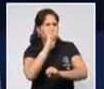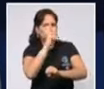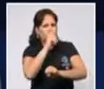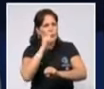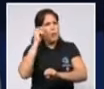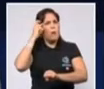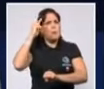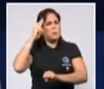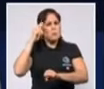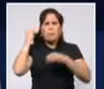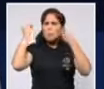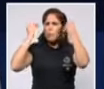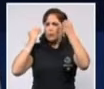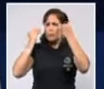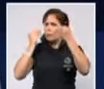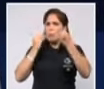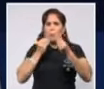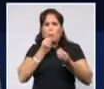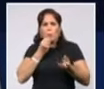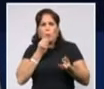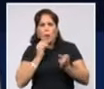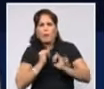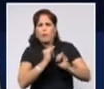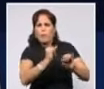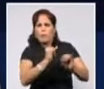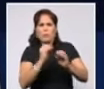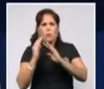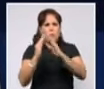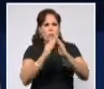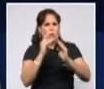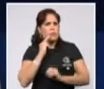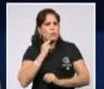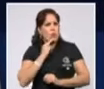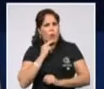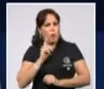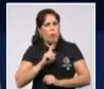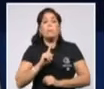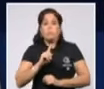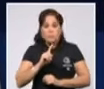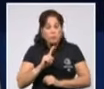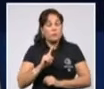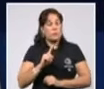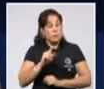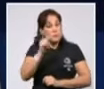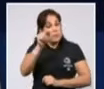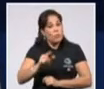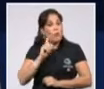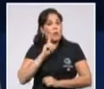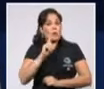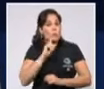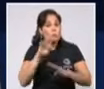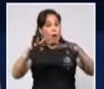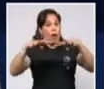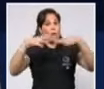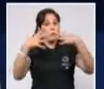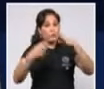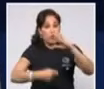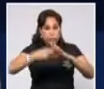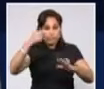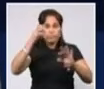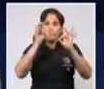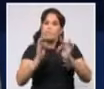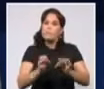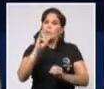piensa que no le llega la información, y le llega, la escuchan, y además, como dije inicialmente, la